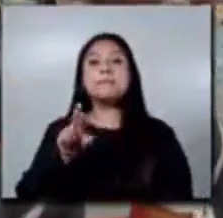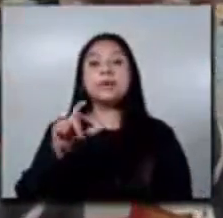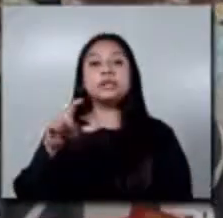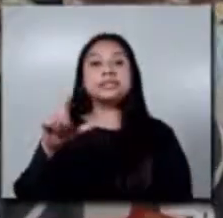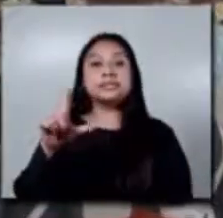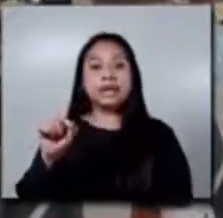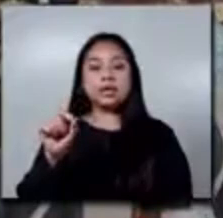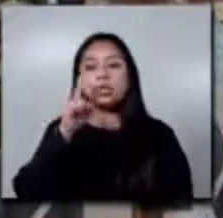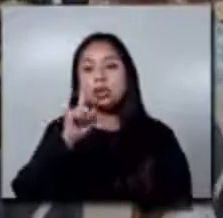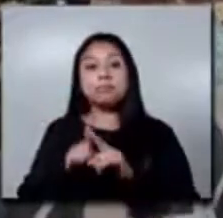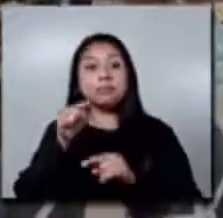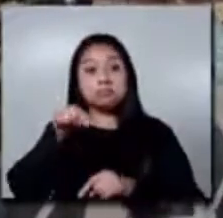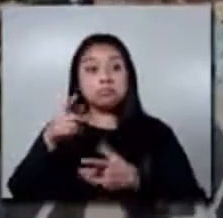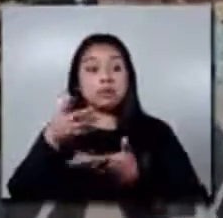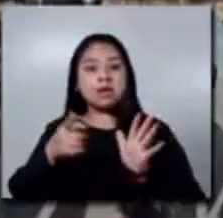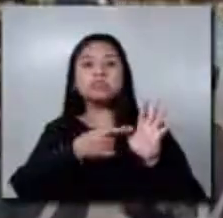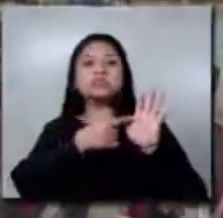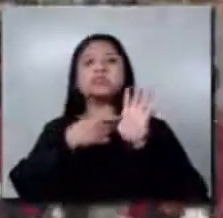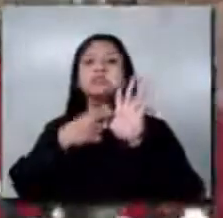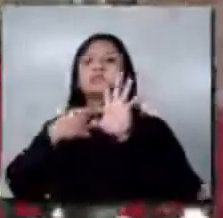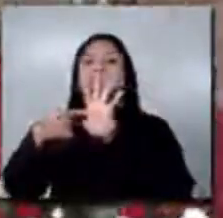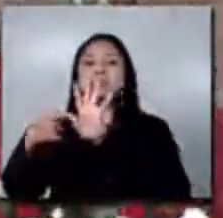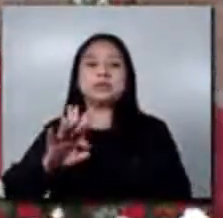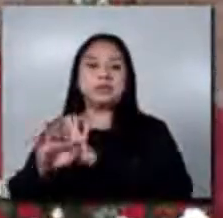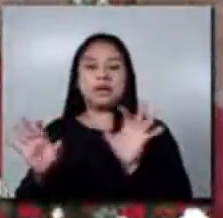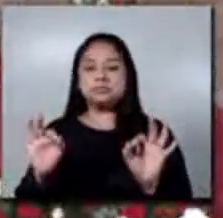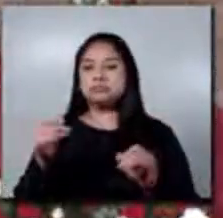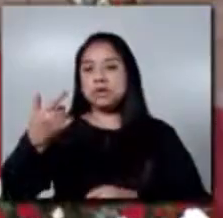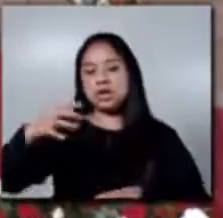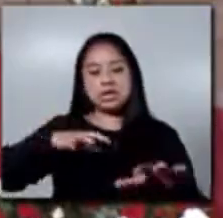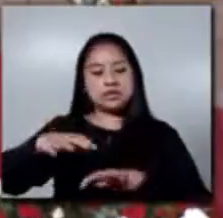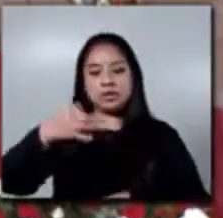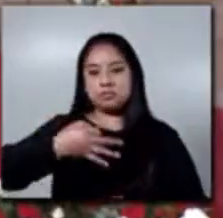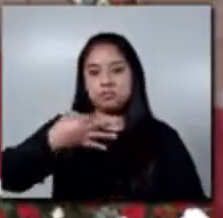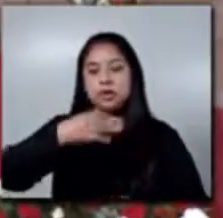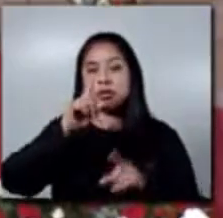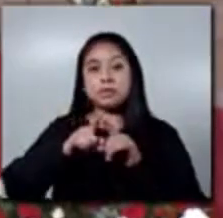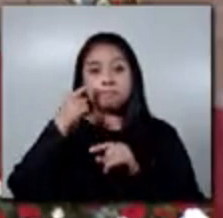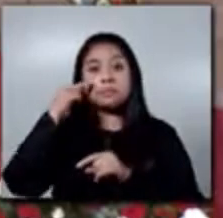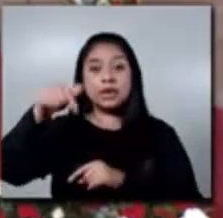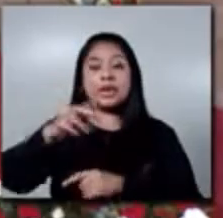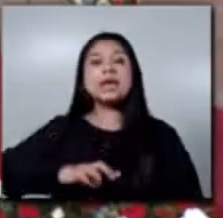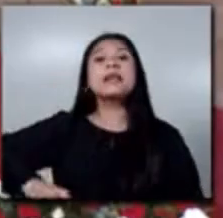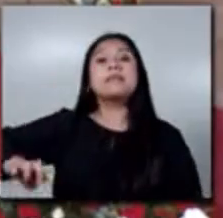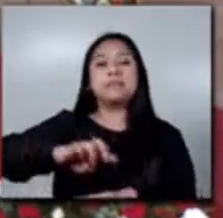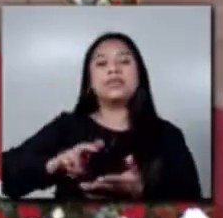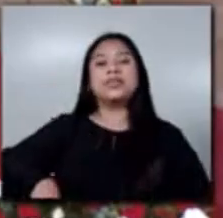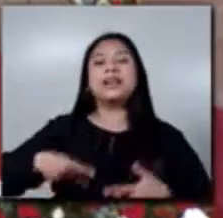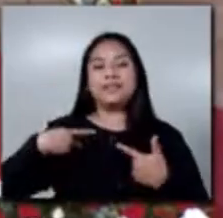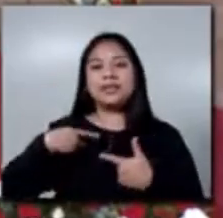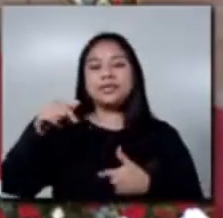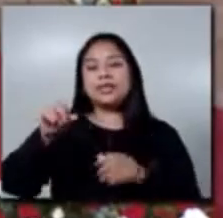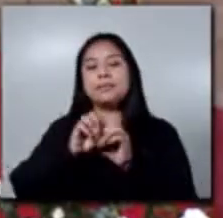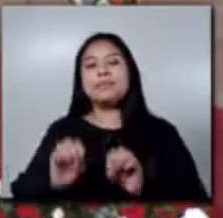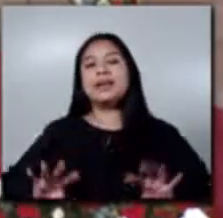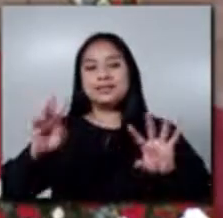De esa manera es como se realiza este acto protocolario, precisamente en el Patio de la Vida del